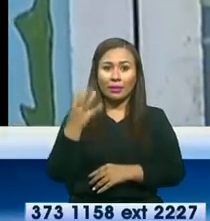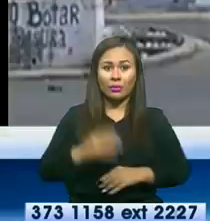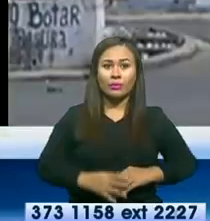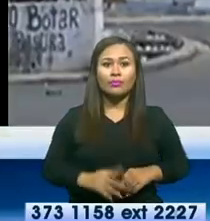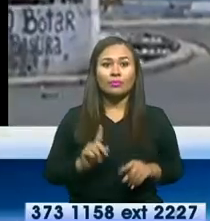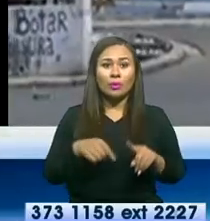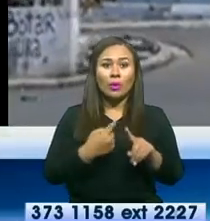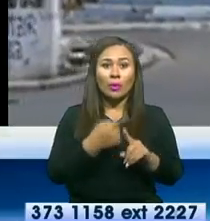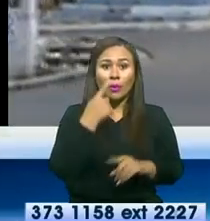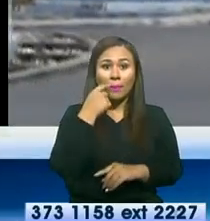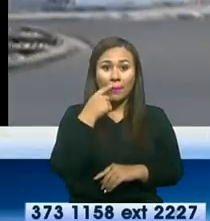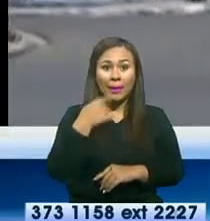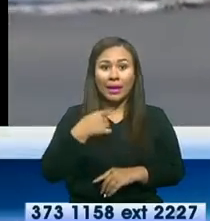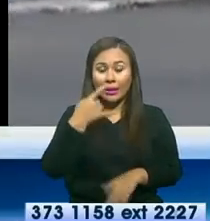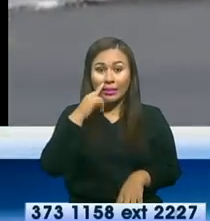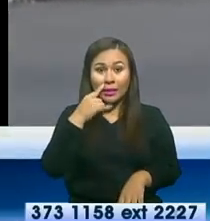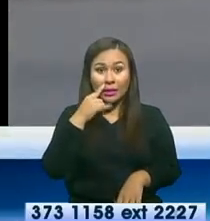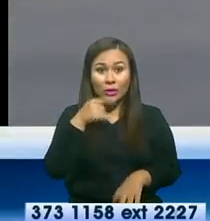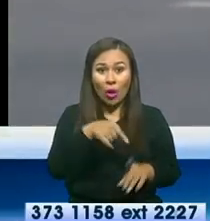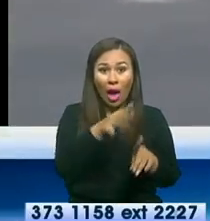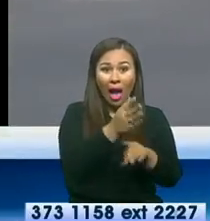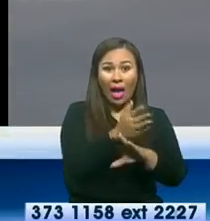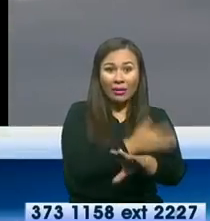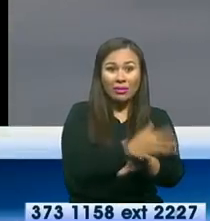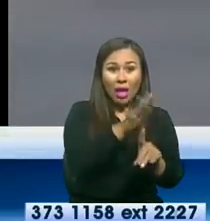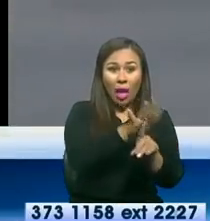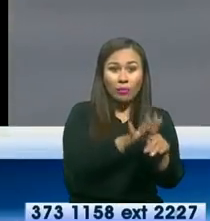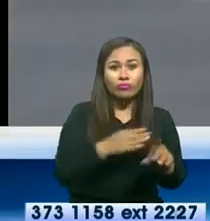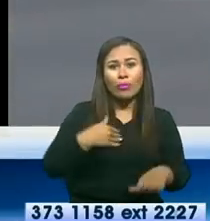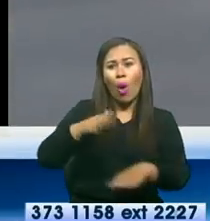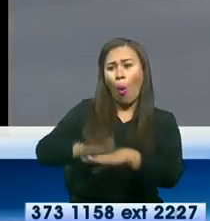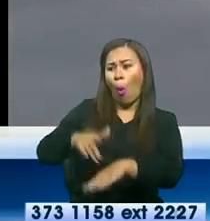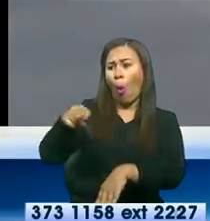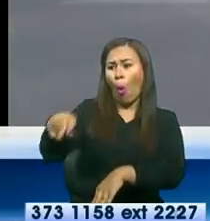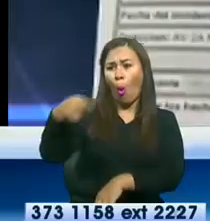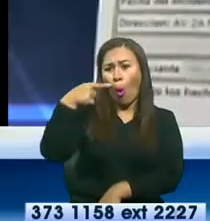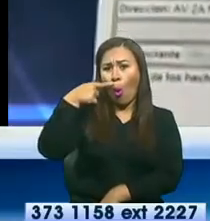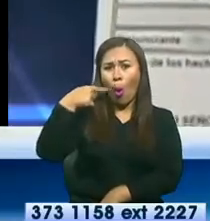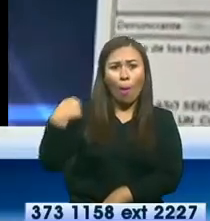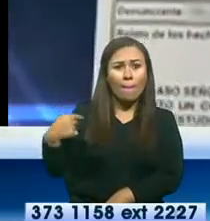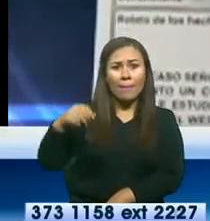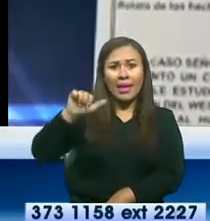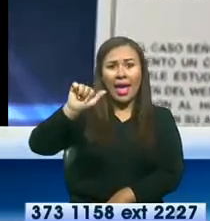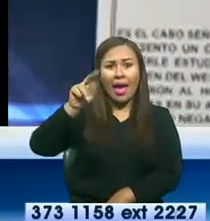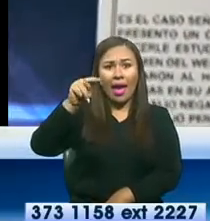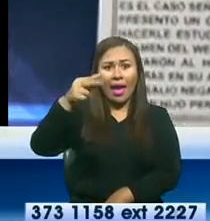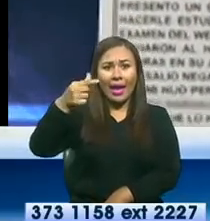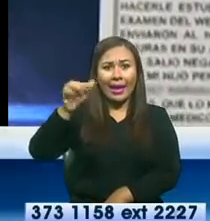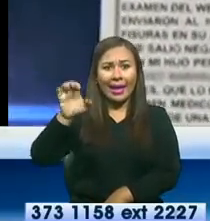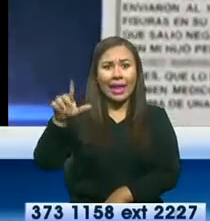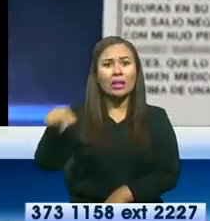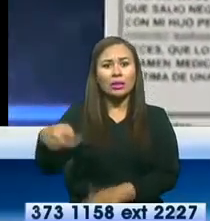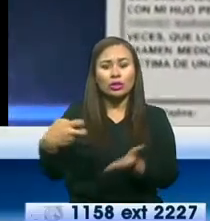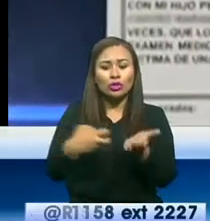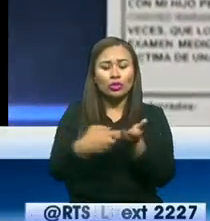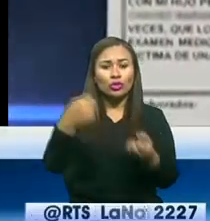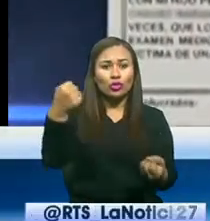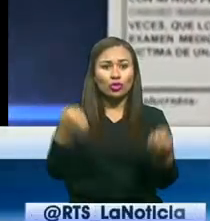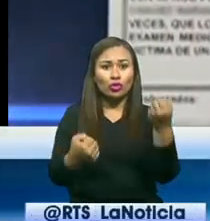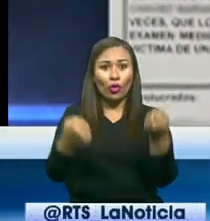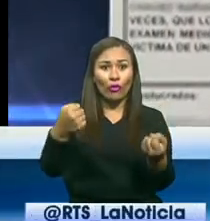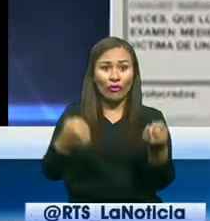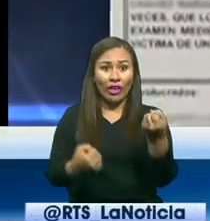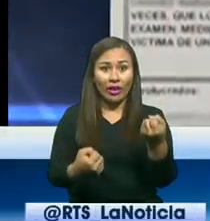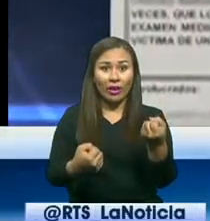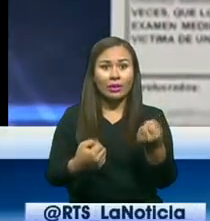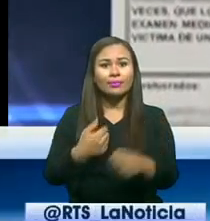padres del menor presuntamente abusado acusaron a Ángel Che N., chofer de expreso escolar, el padre denunció que